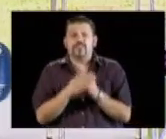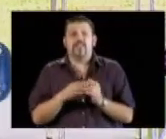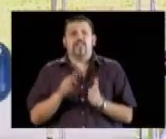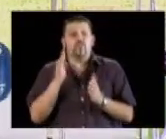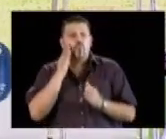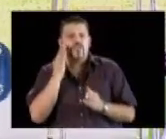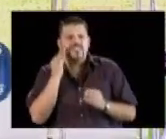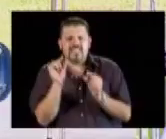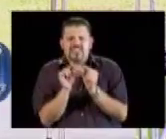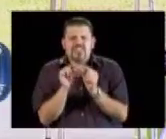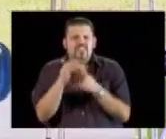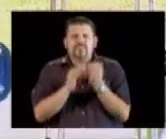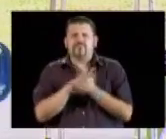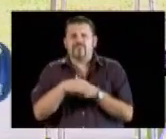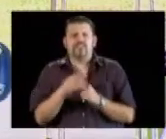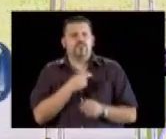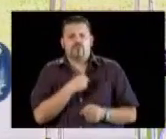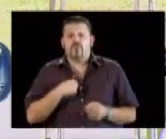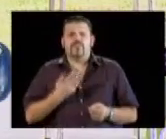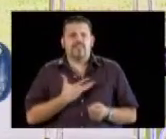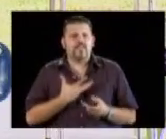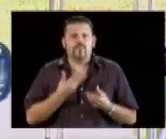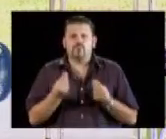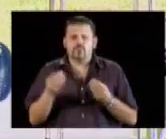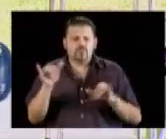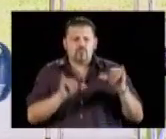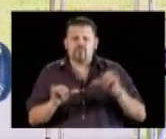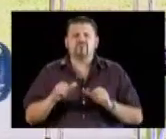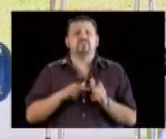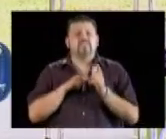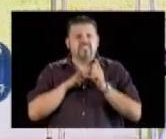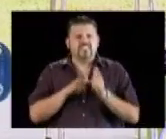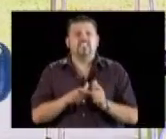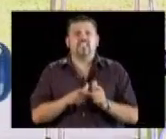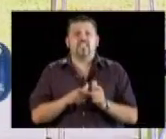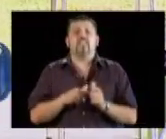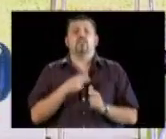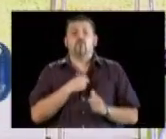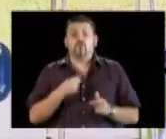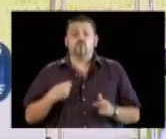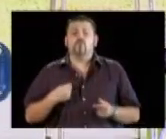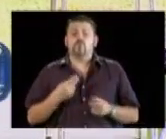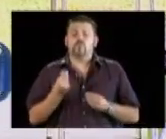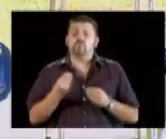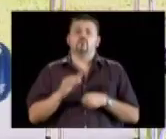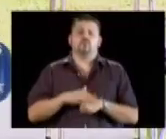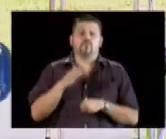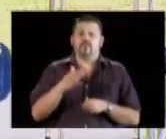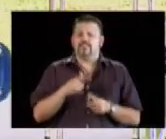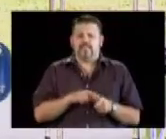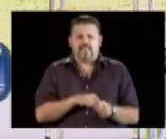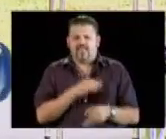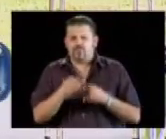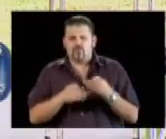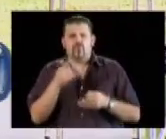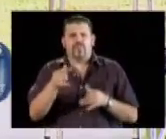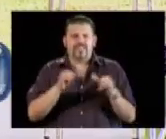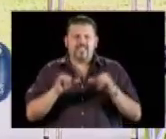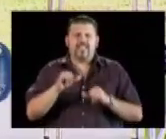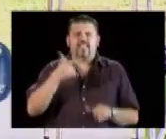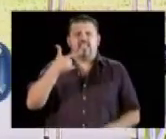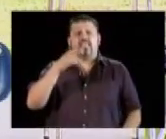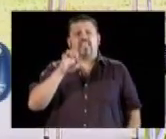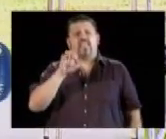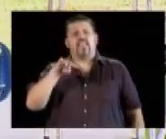muchos productos y seguirán apareciendo muchos más. Toda la línea de cosmética de Kenia Vergara, la verdad